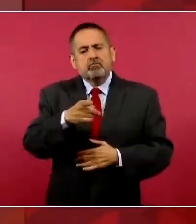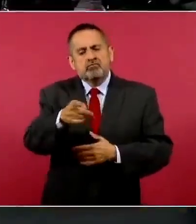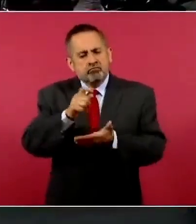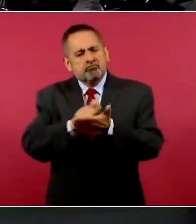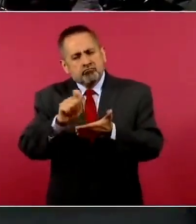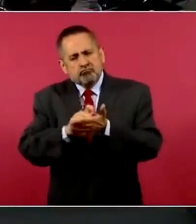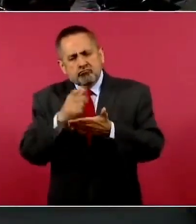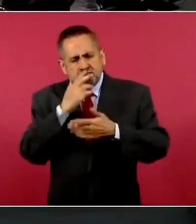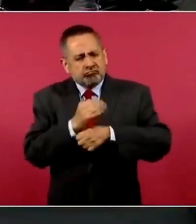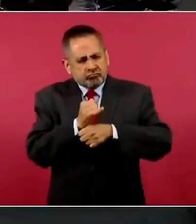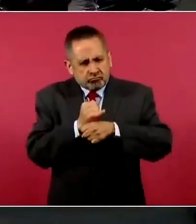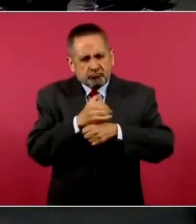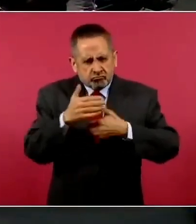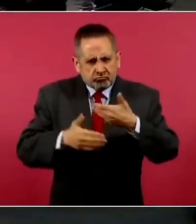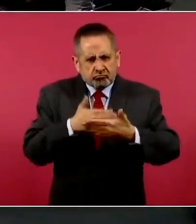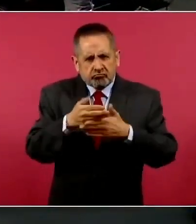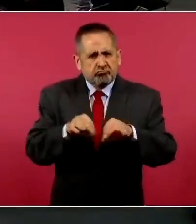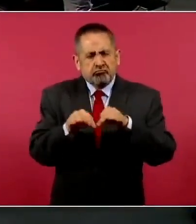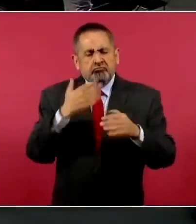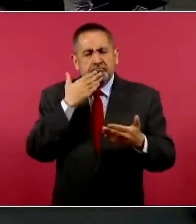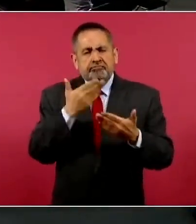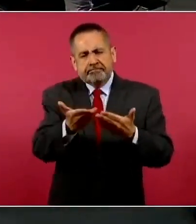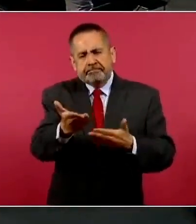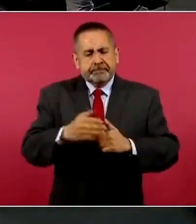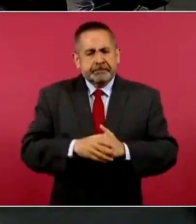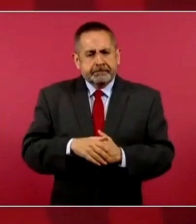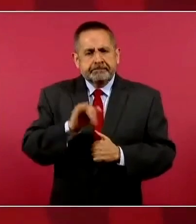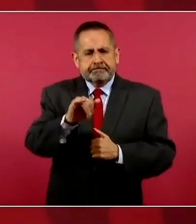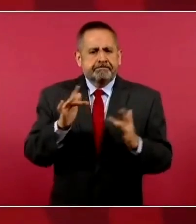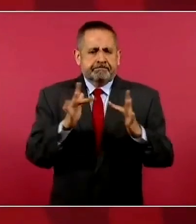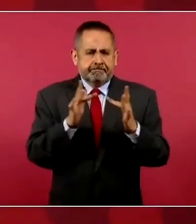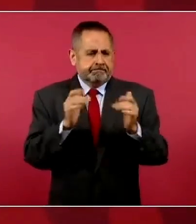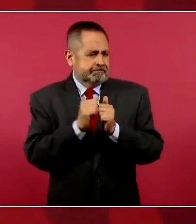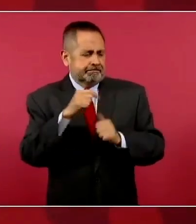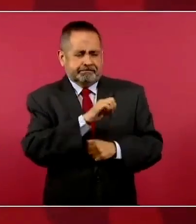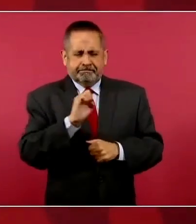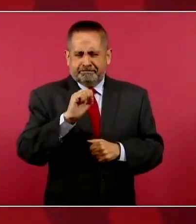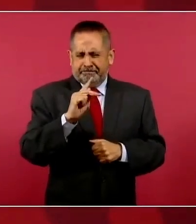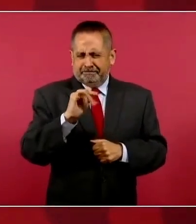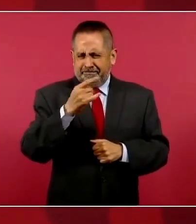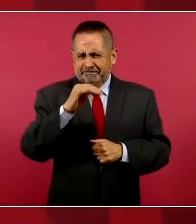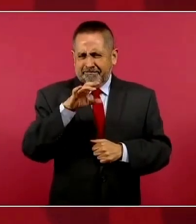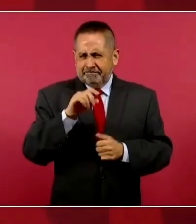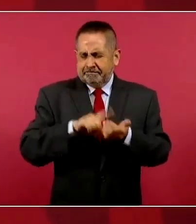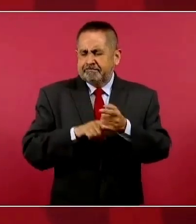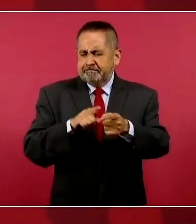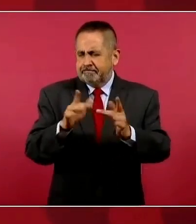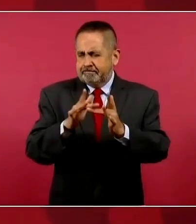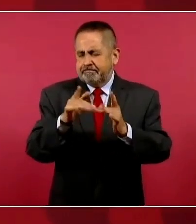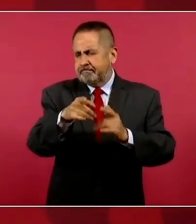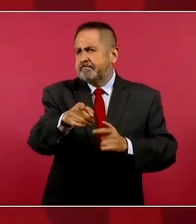haciendo ese trabajo. Y sí, Epigmenio, yo